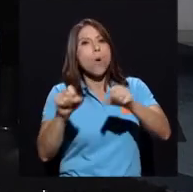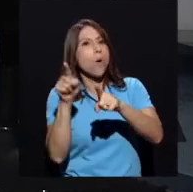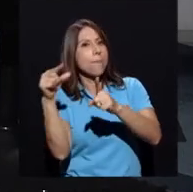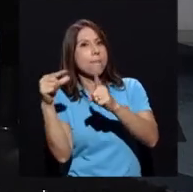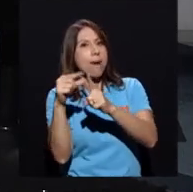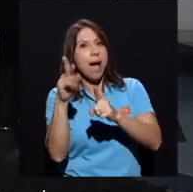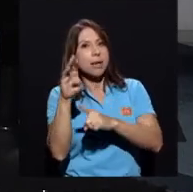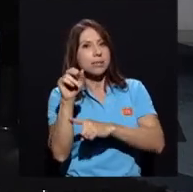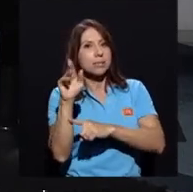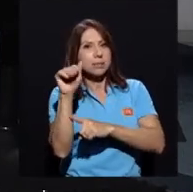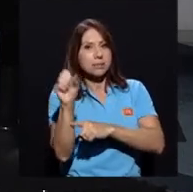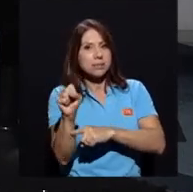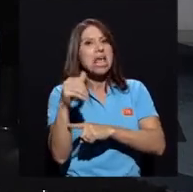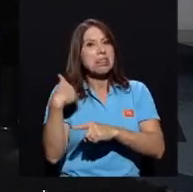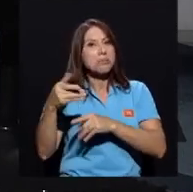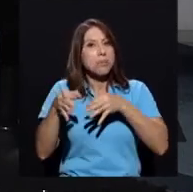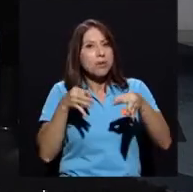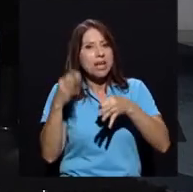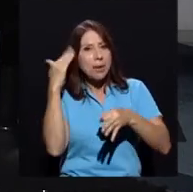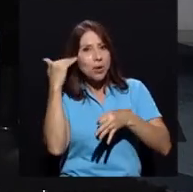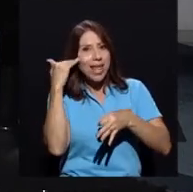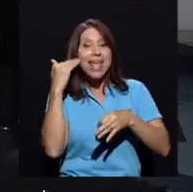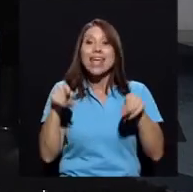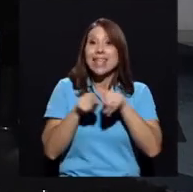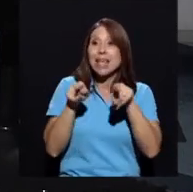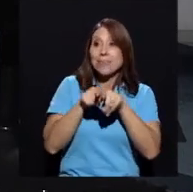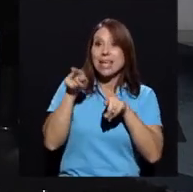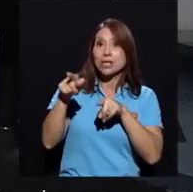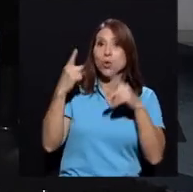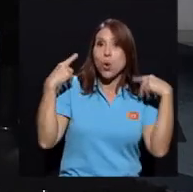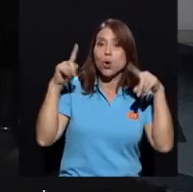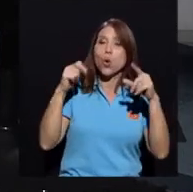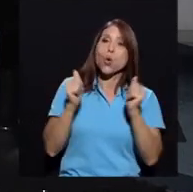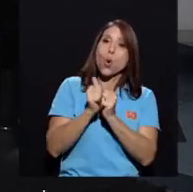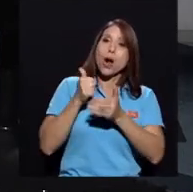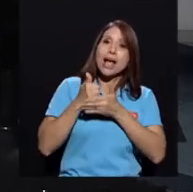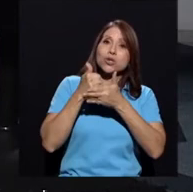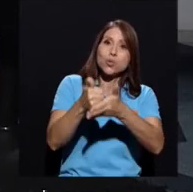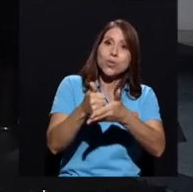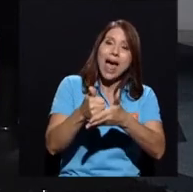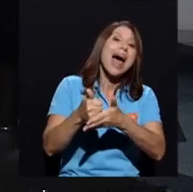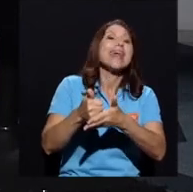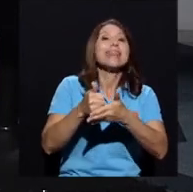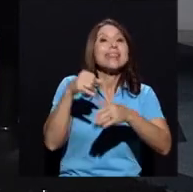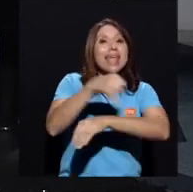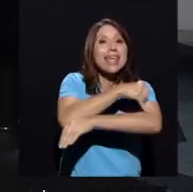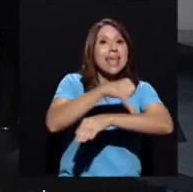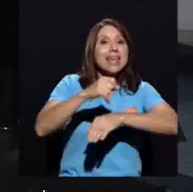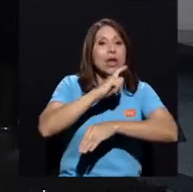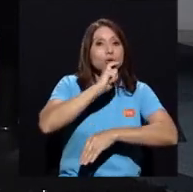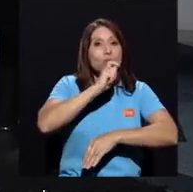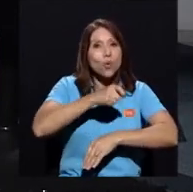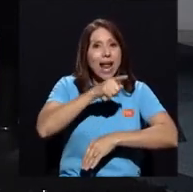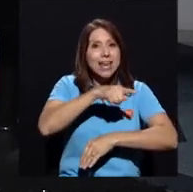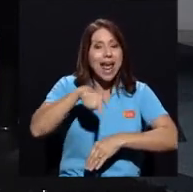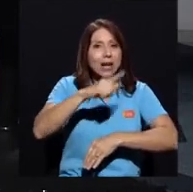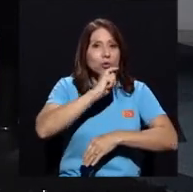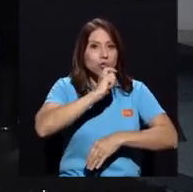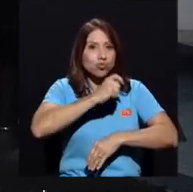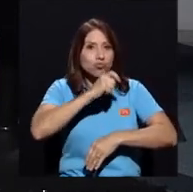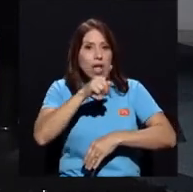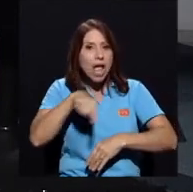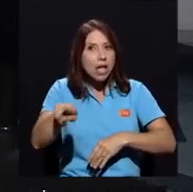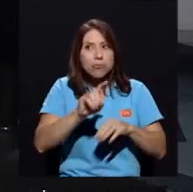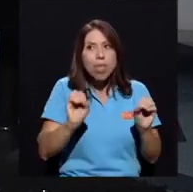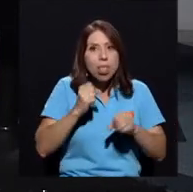los recursos lo logró, obviamente con ayuda de ingenieros ucranianos que se quedaron sin trabajo a partir de la desintegración de la Unión